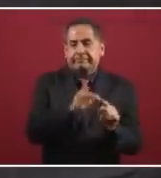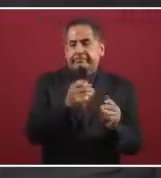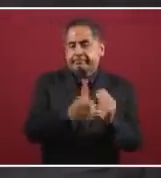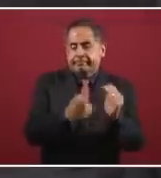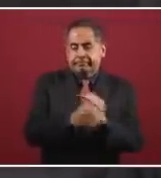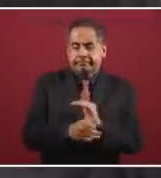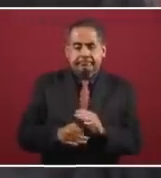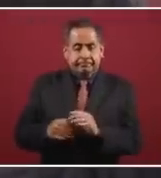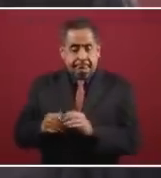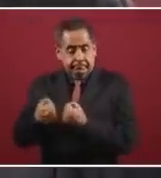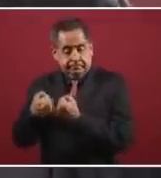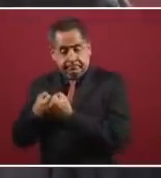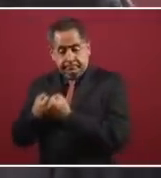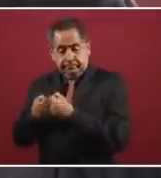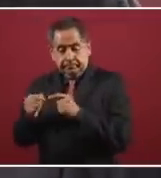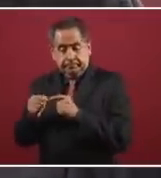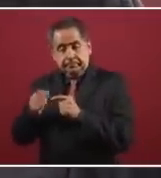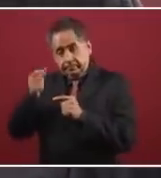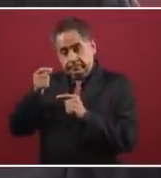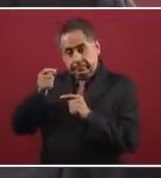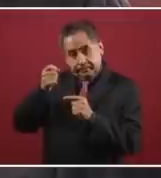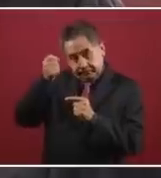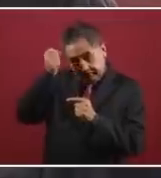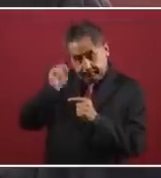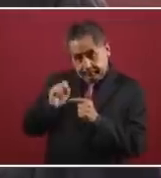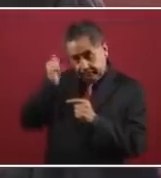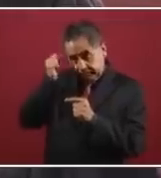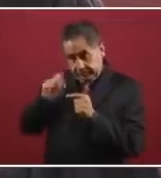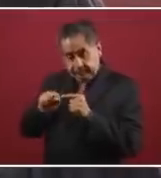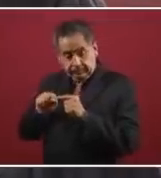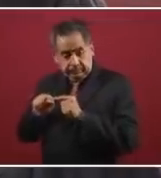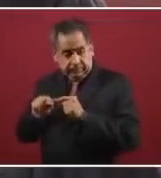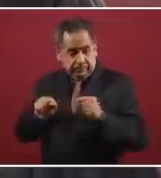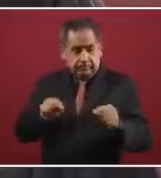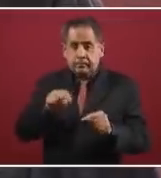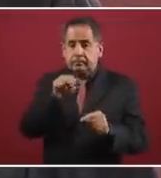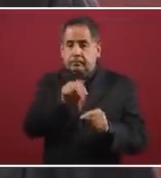casi los límites de Sinaloa hasta Nogales,